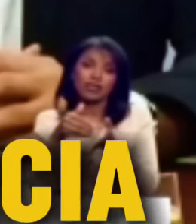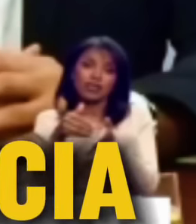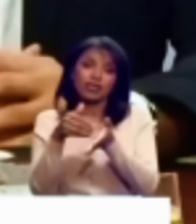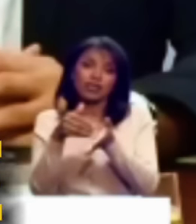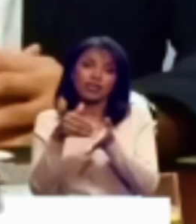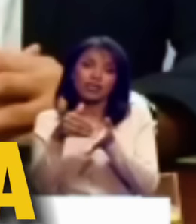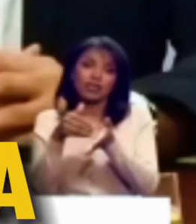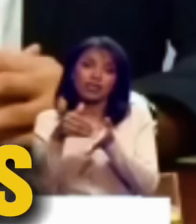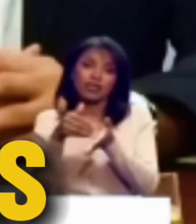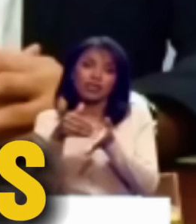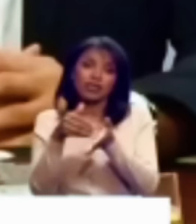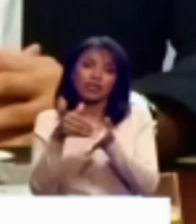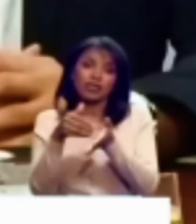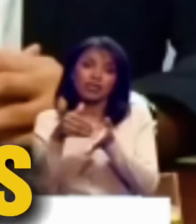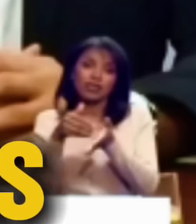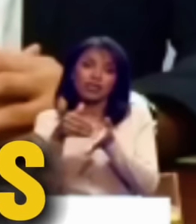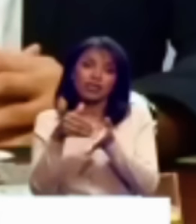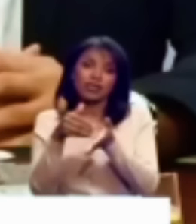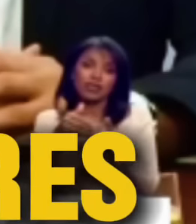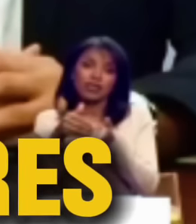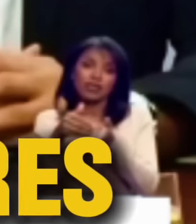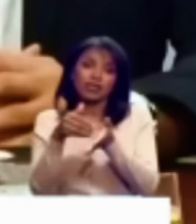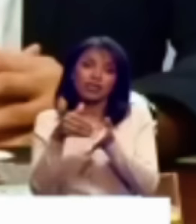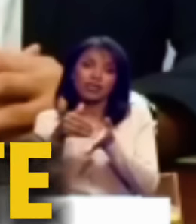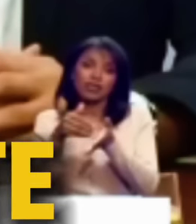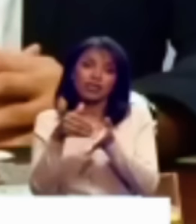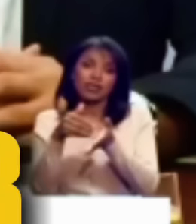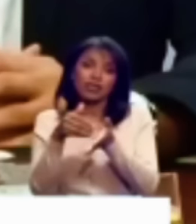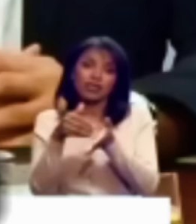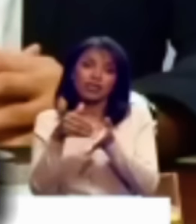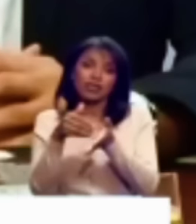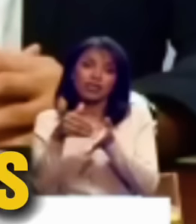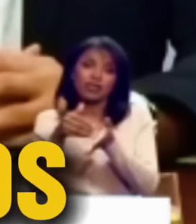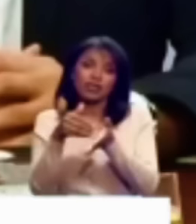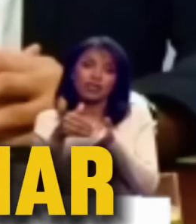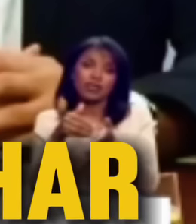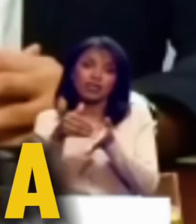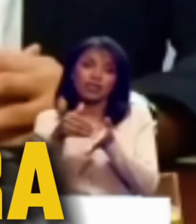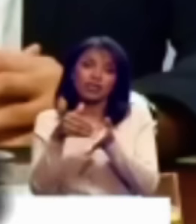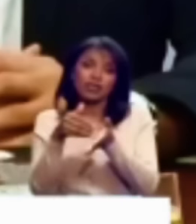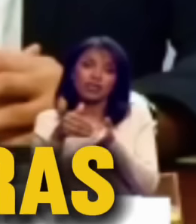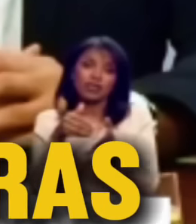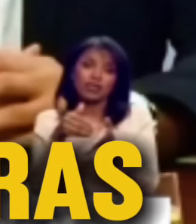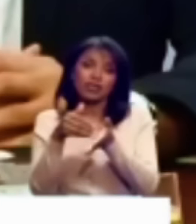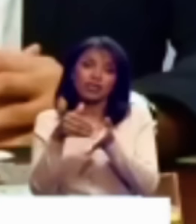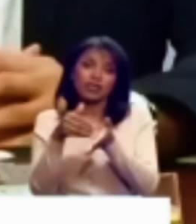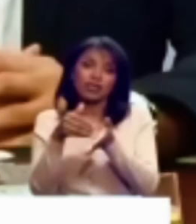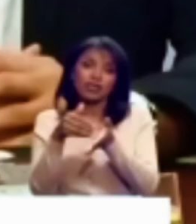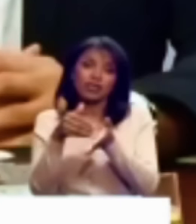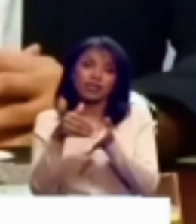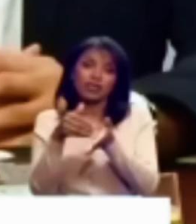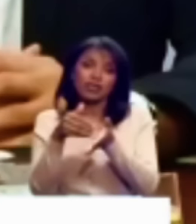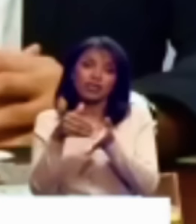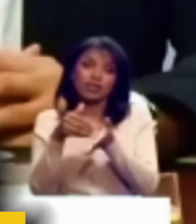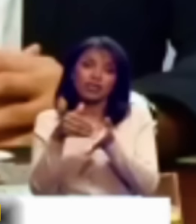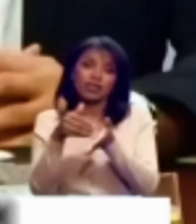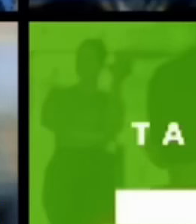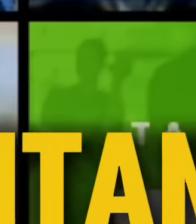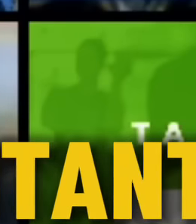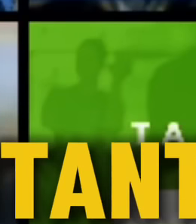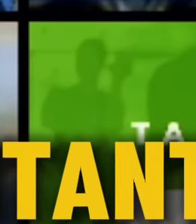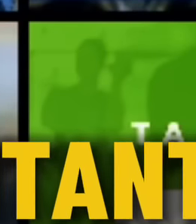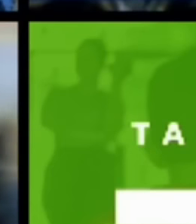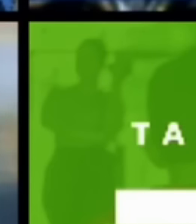la ganancia, que gana miles y miles de dólares. Ponte a ver eso. Vamos a escuchar ahora las palabras